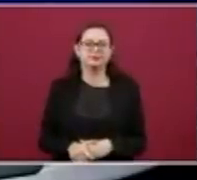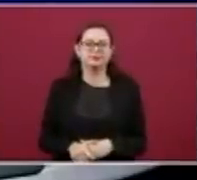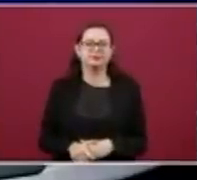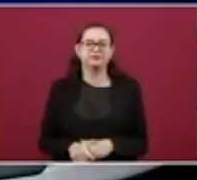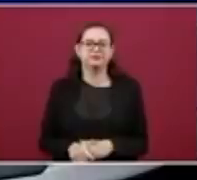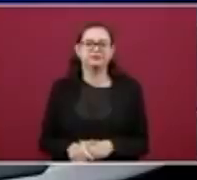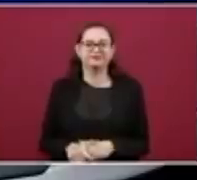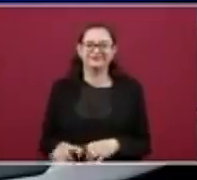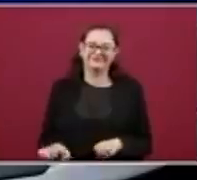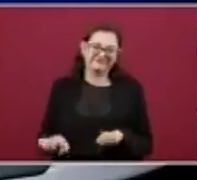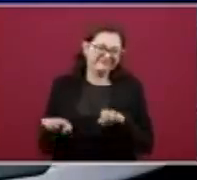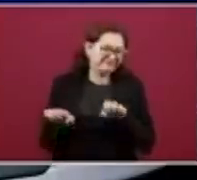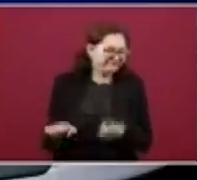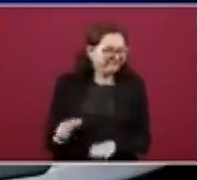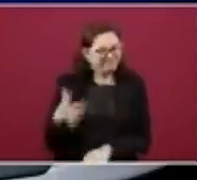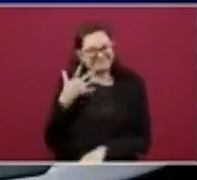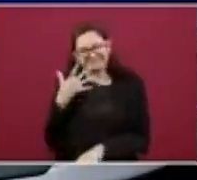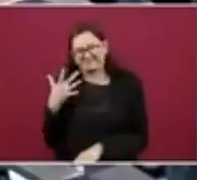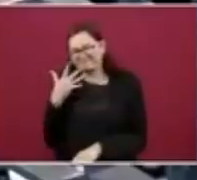machuchones.